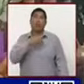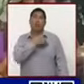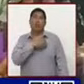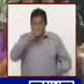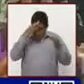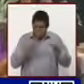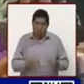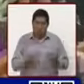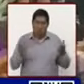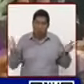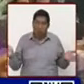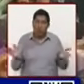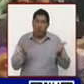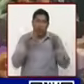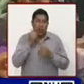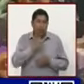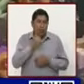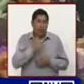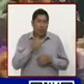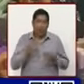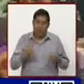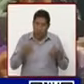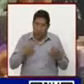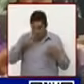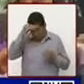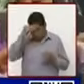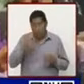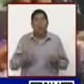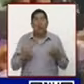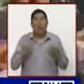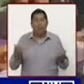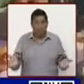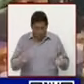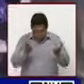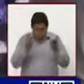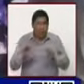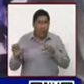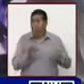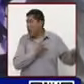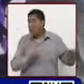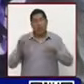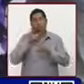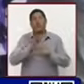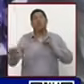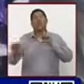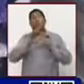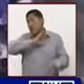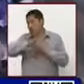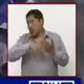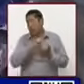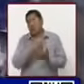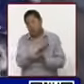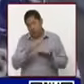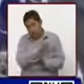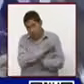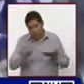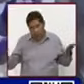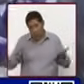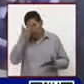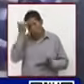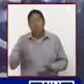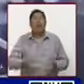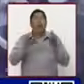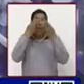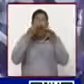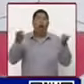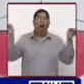Nosotros decidimos incentivar a las muchachas y motivarlas a que practiquen nuestra cultura, que es los Todos Santos, puesto que